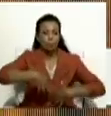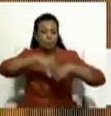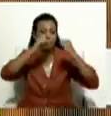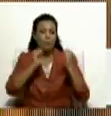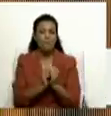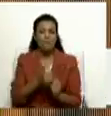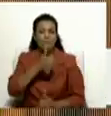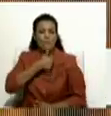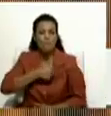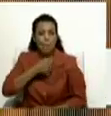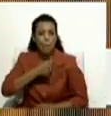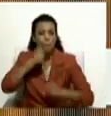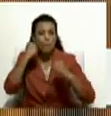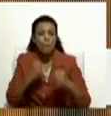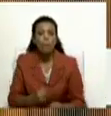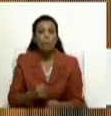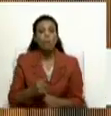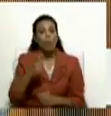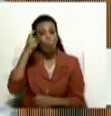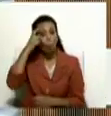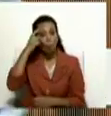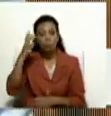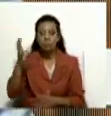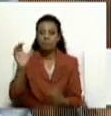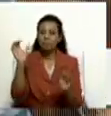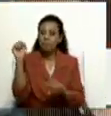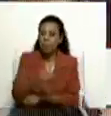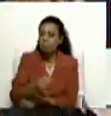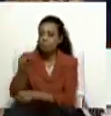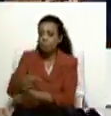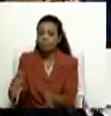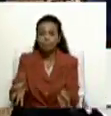por eso hoy y siempre venceremos